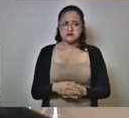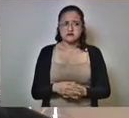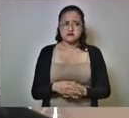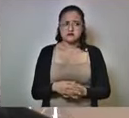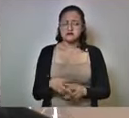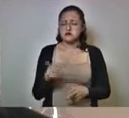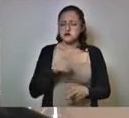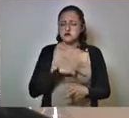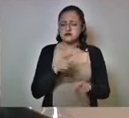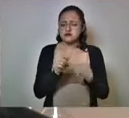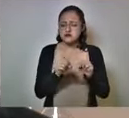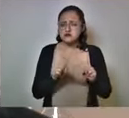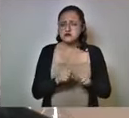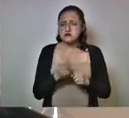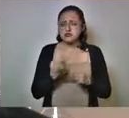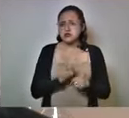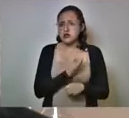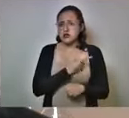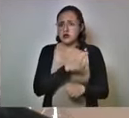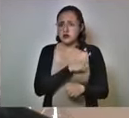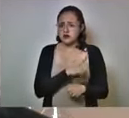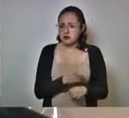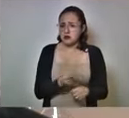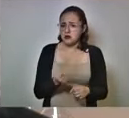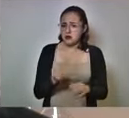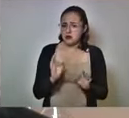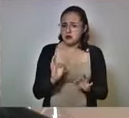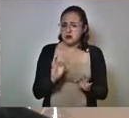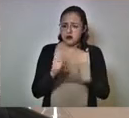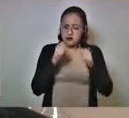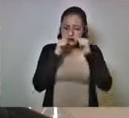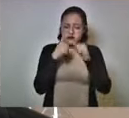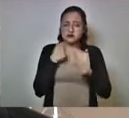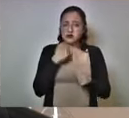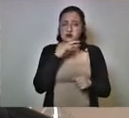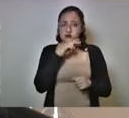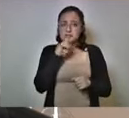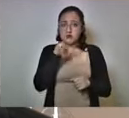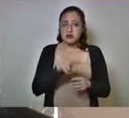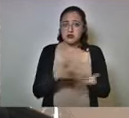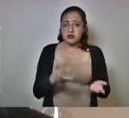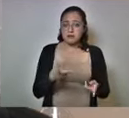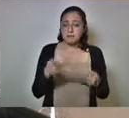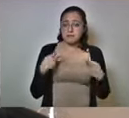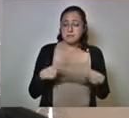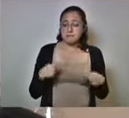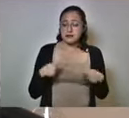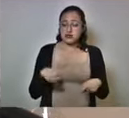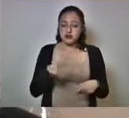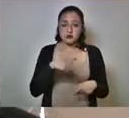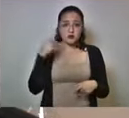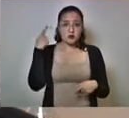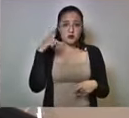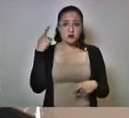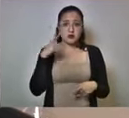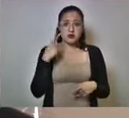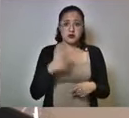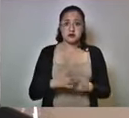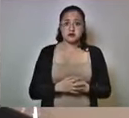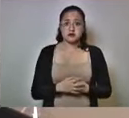de salud es de primer nivel y nosotros nos preocupamos porque la gente poblana